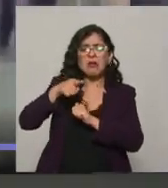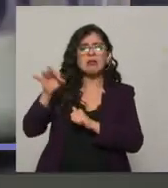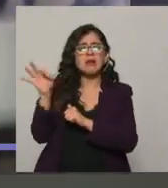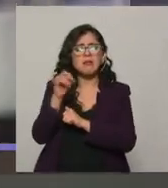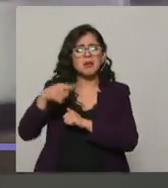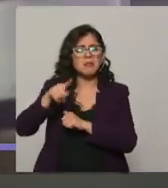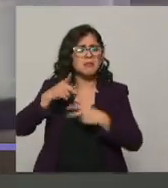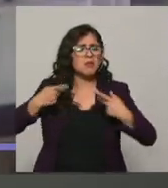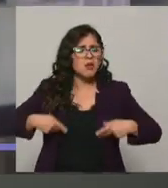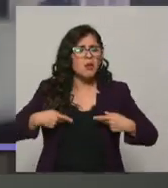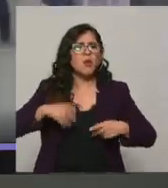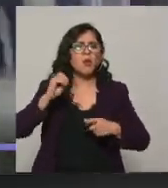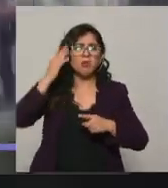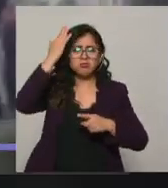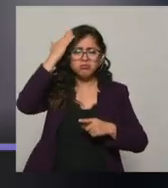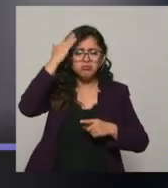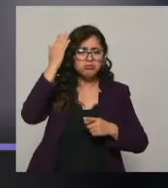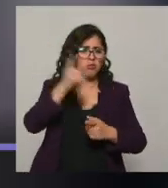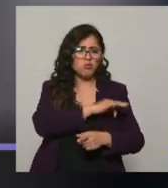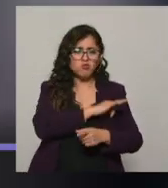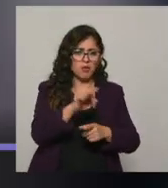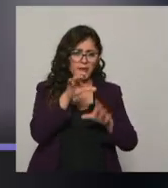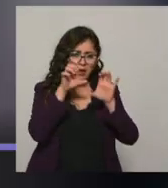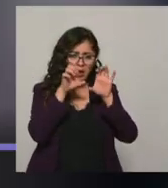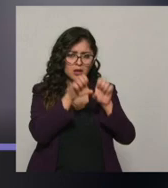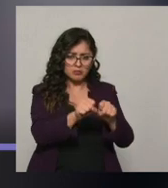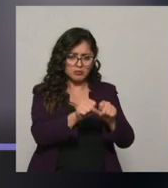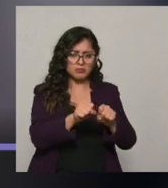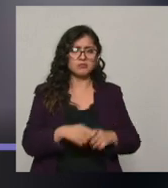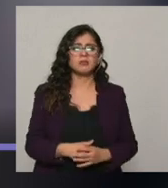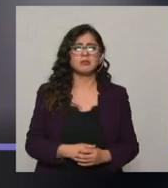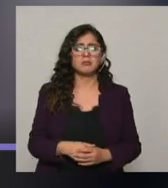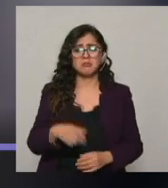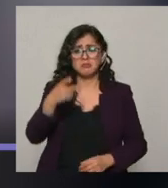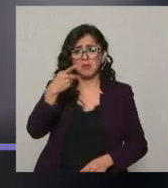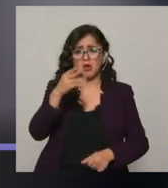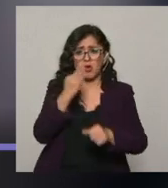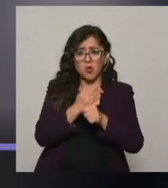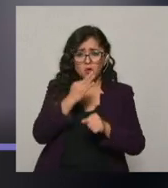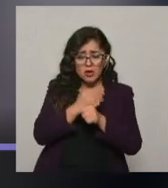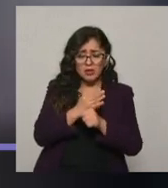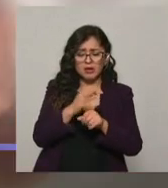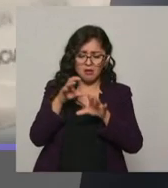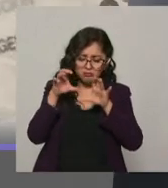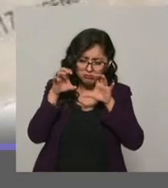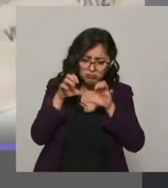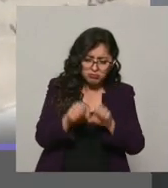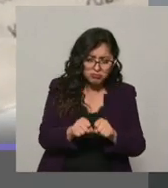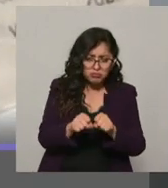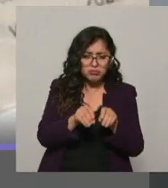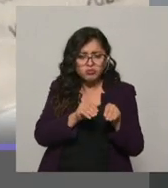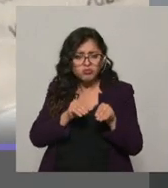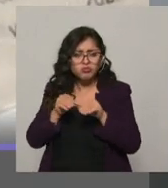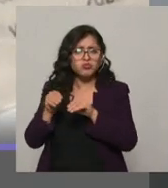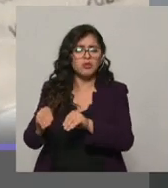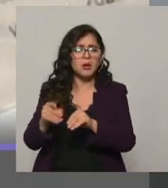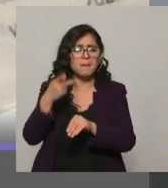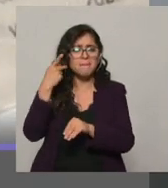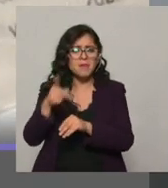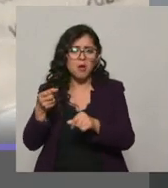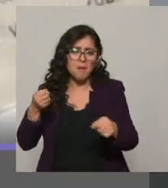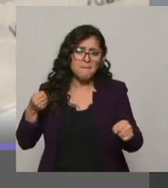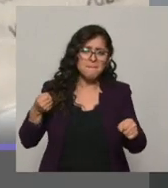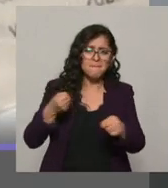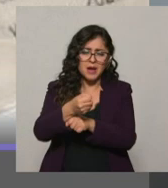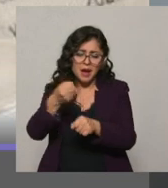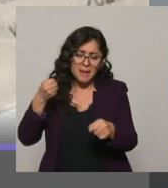no autoridad, lo puede detener. En este caso, bueno, lo que vemos es que se le detiene, se le neutraliza, pero además se le golpea,